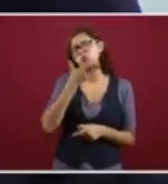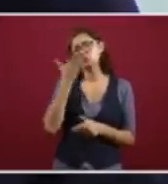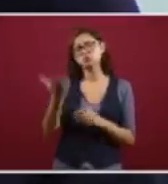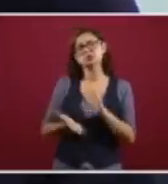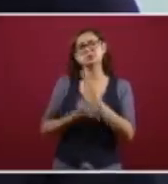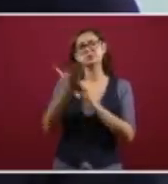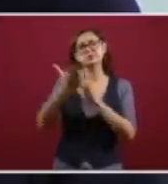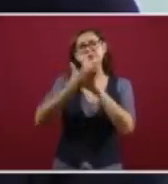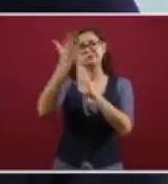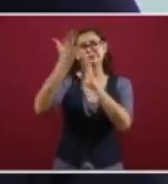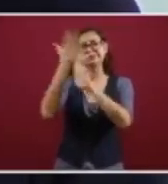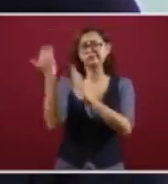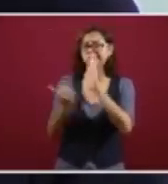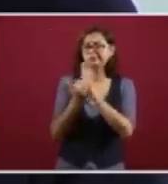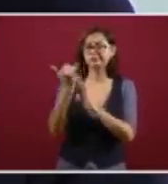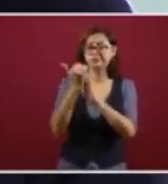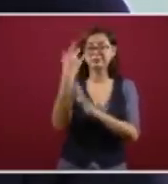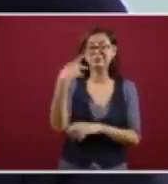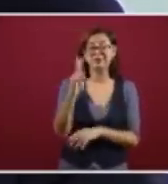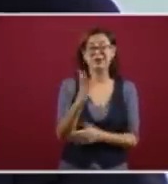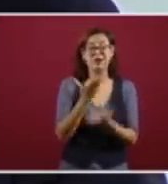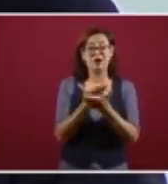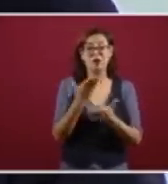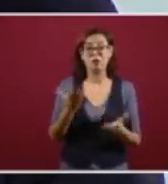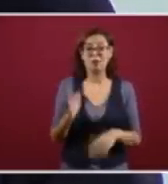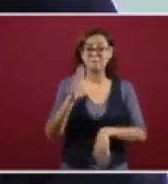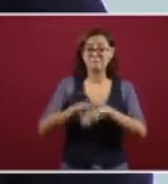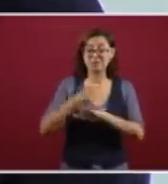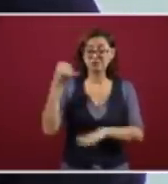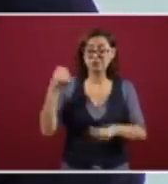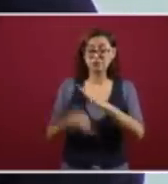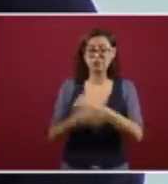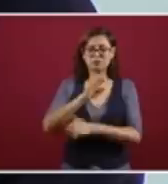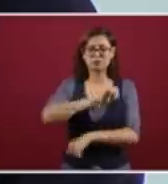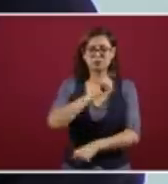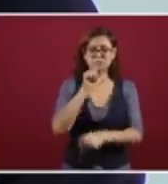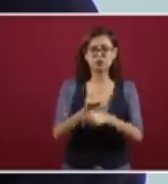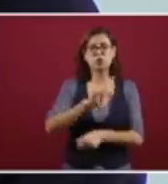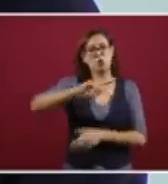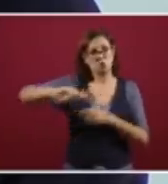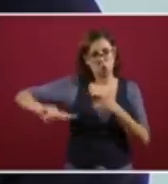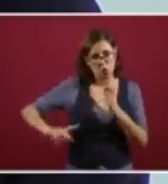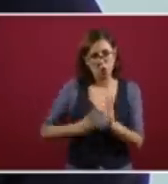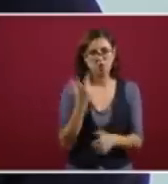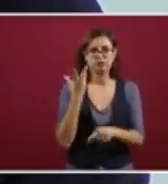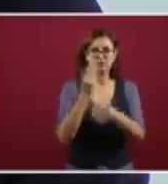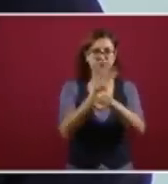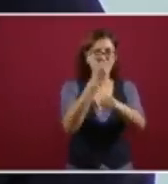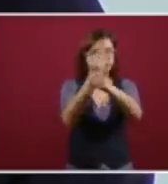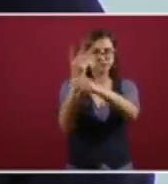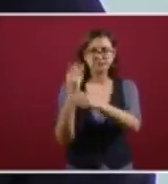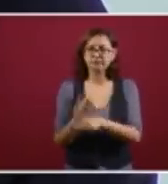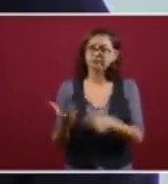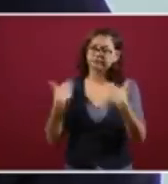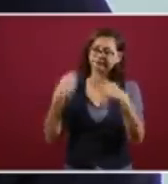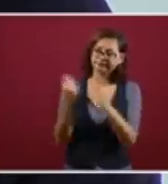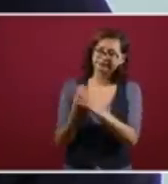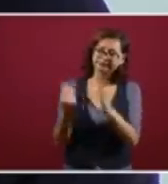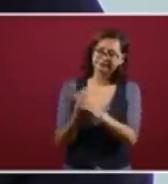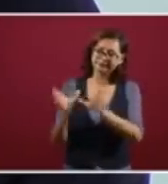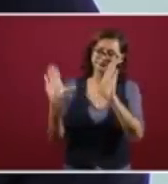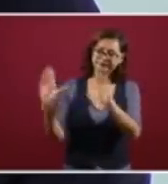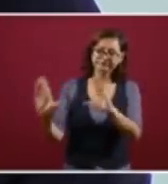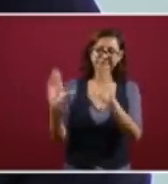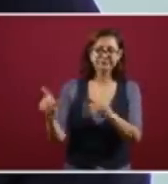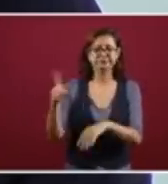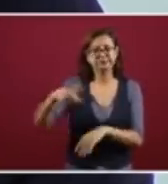esta especialización en la restauración, de manera que una vez que se concluya la restauración haya personas capacitadas para